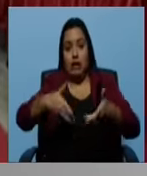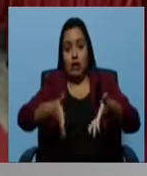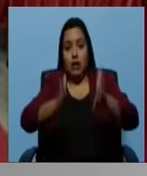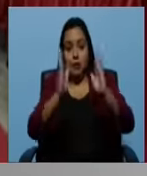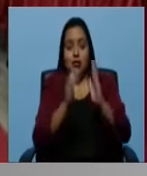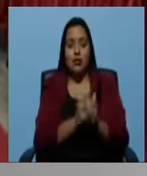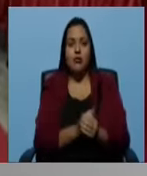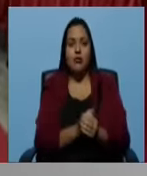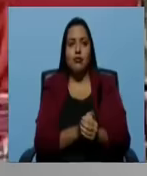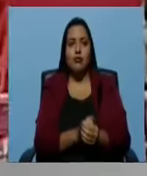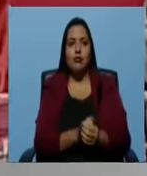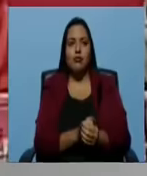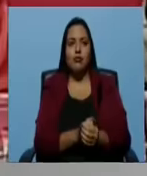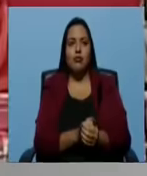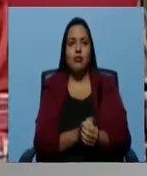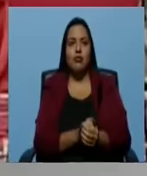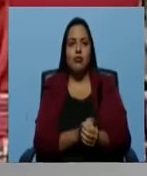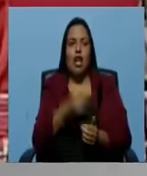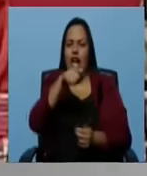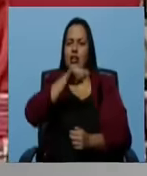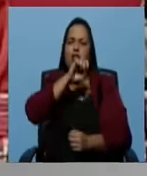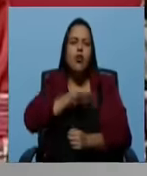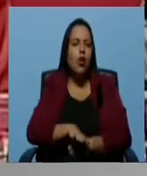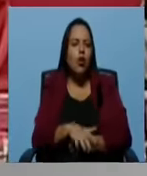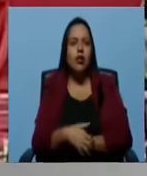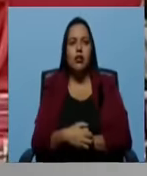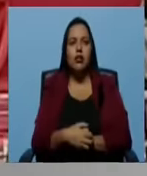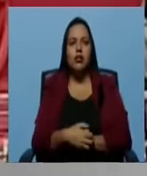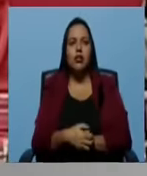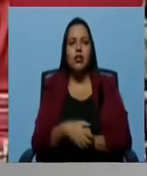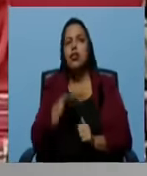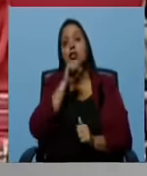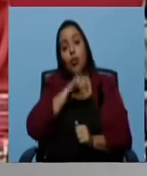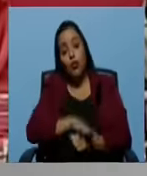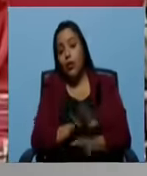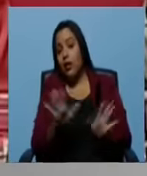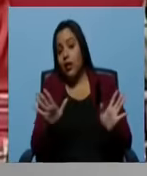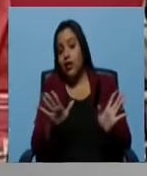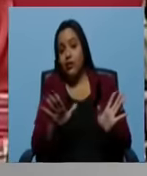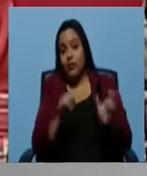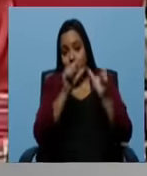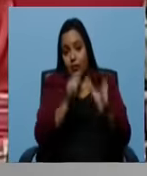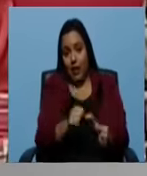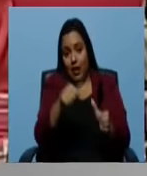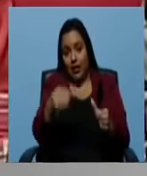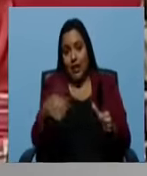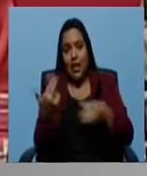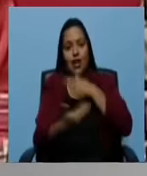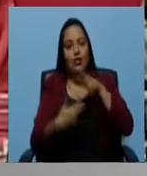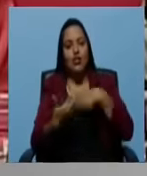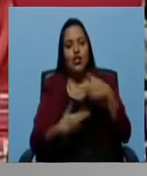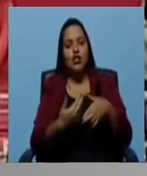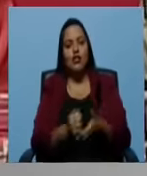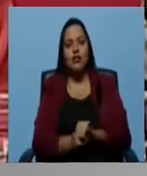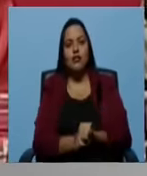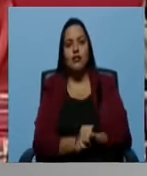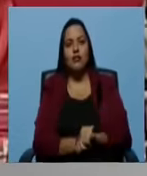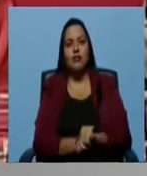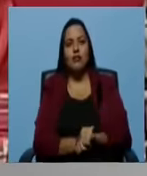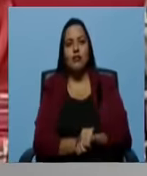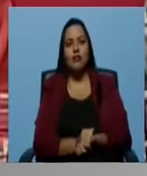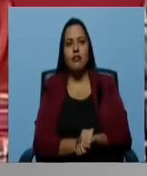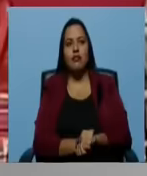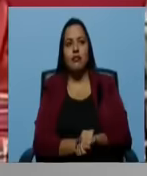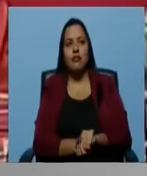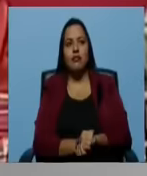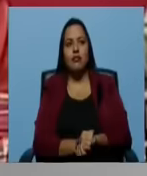Que nos tiene aquí. Es la historia, pues. Es la historia. Es la historia de esta revolución.